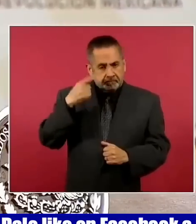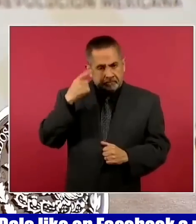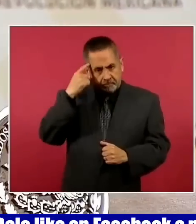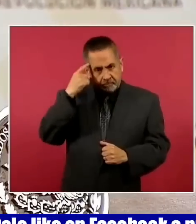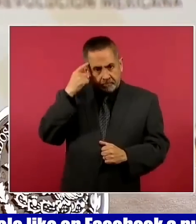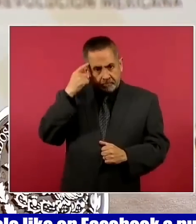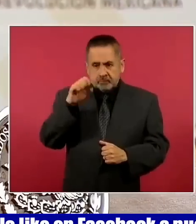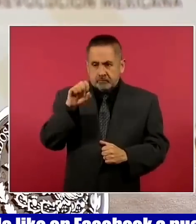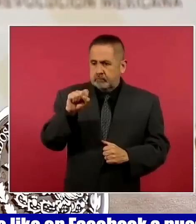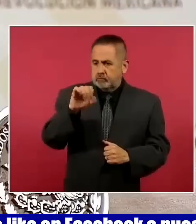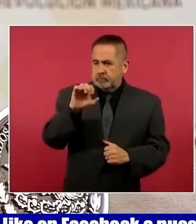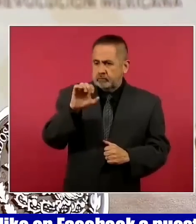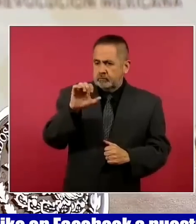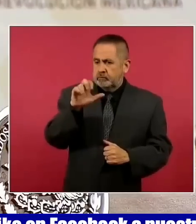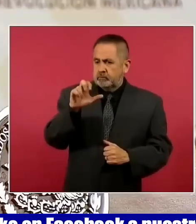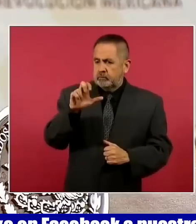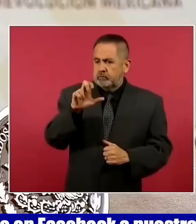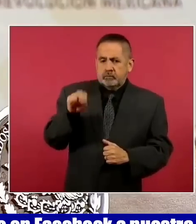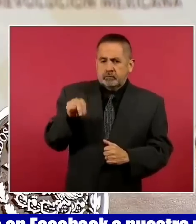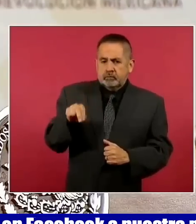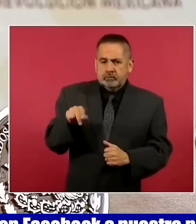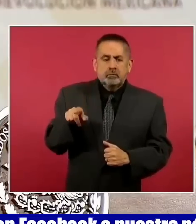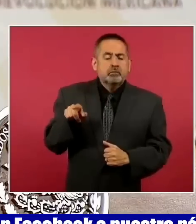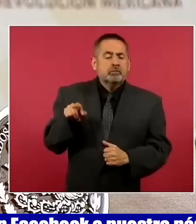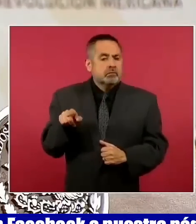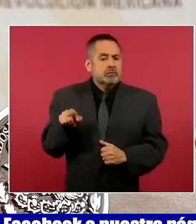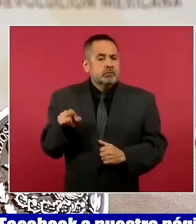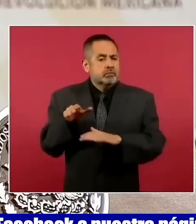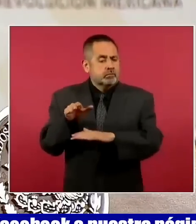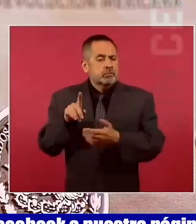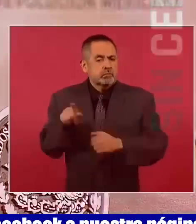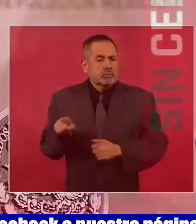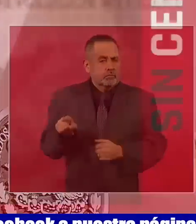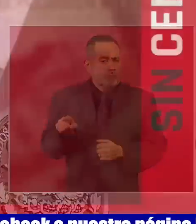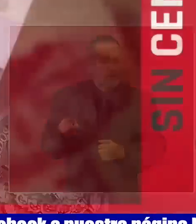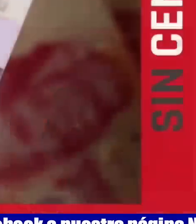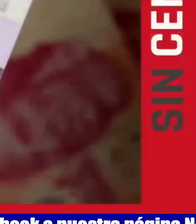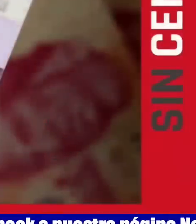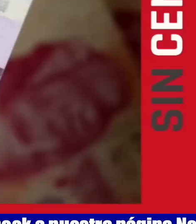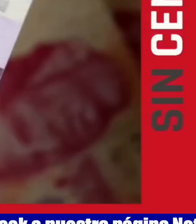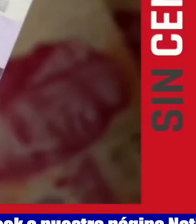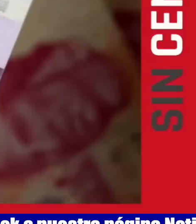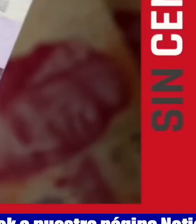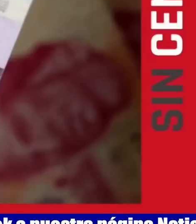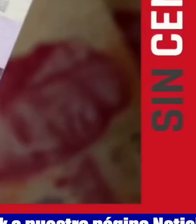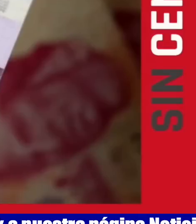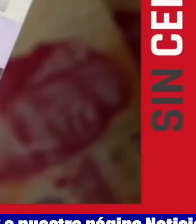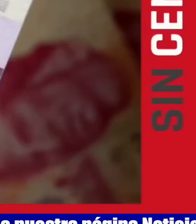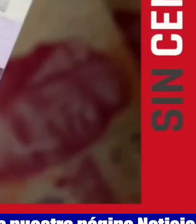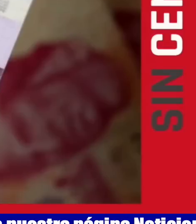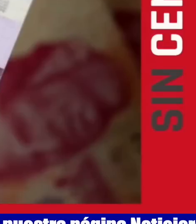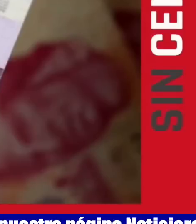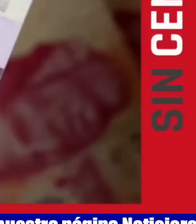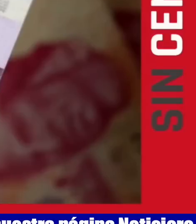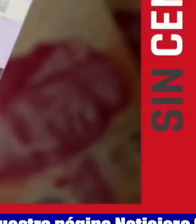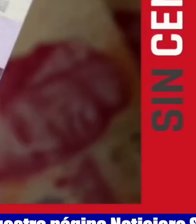quienes tienen como Dios al dinero, ganarle a la falsedad, al racismo, al clasismo, que tiene